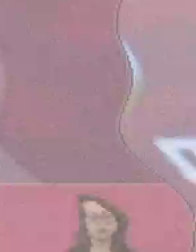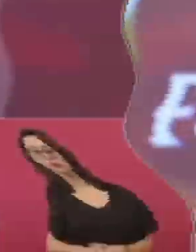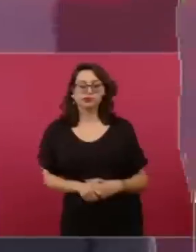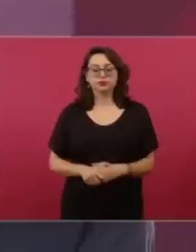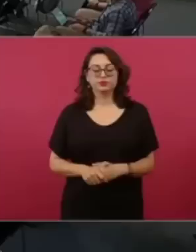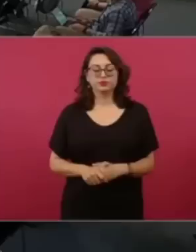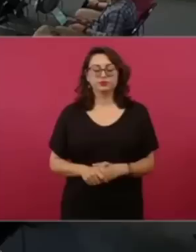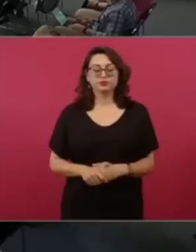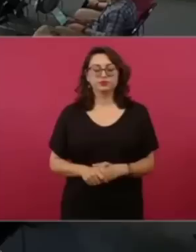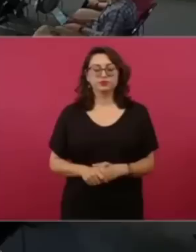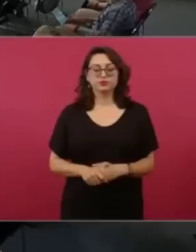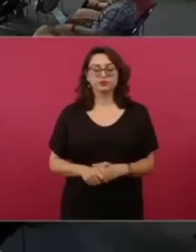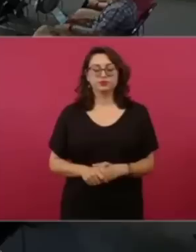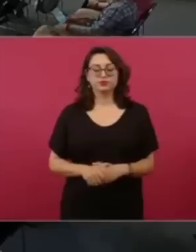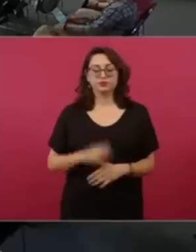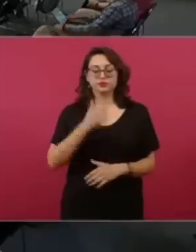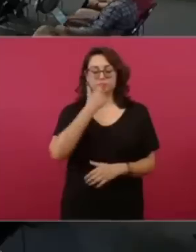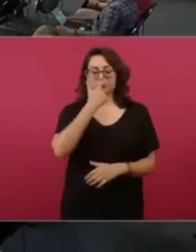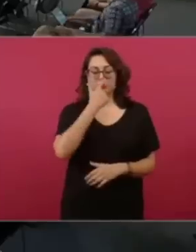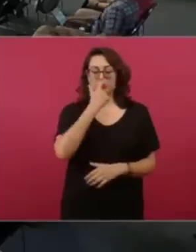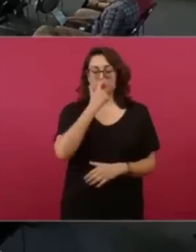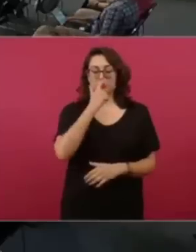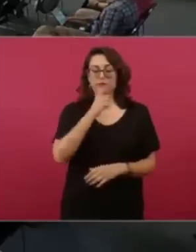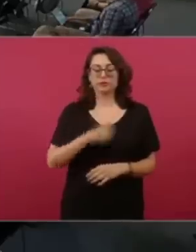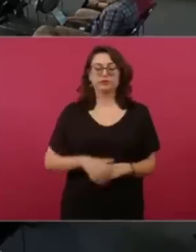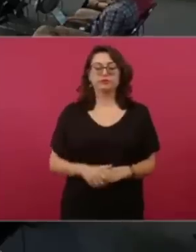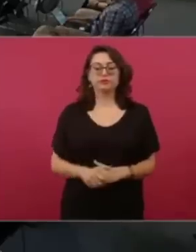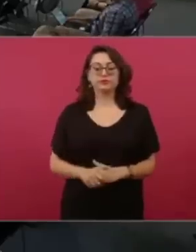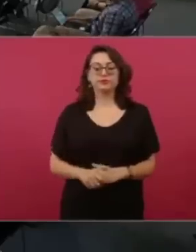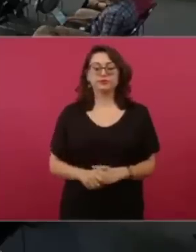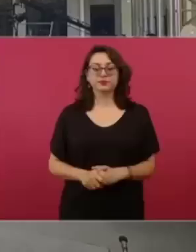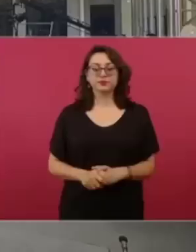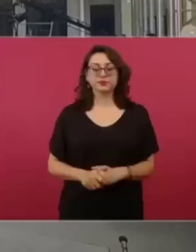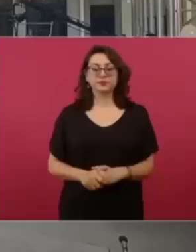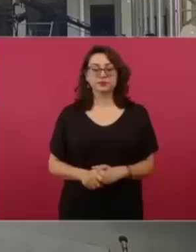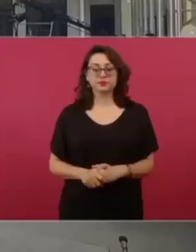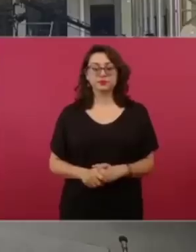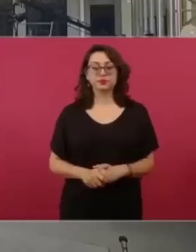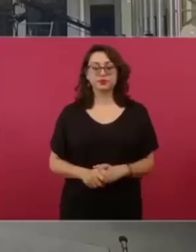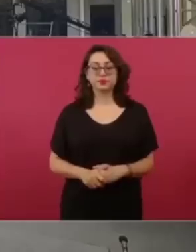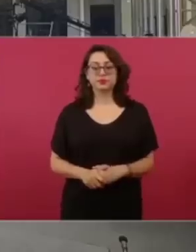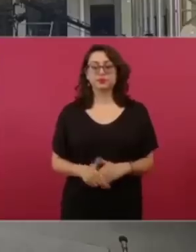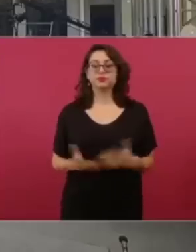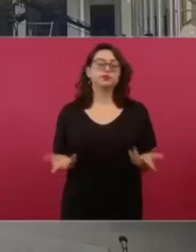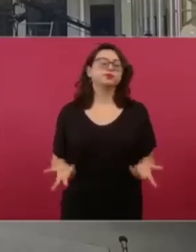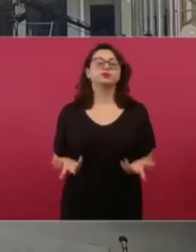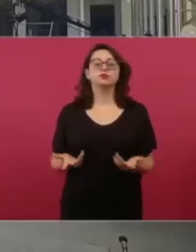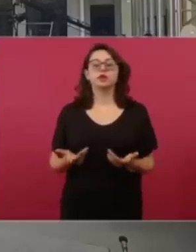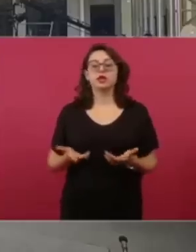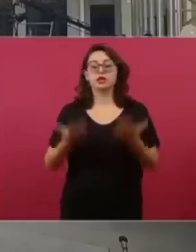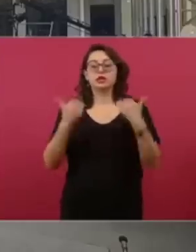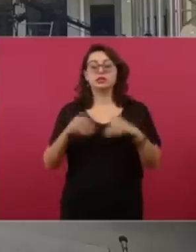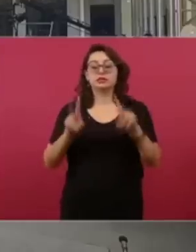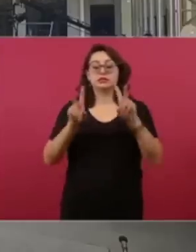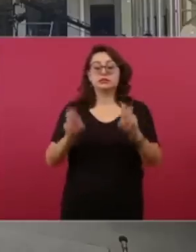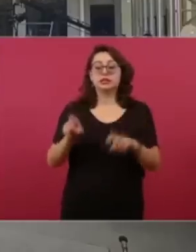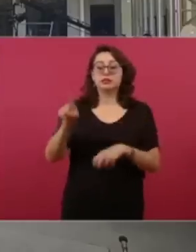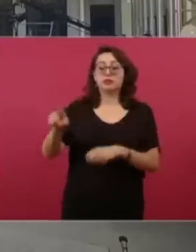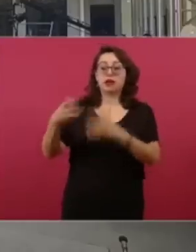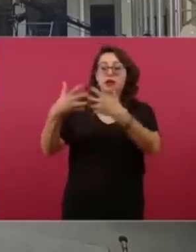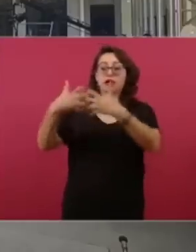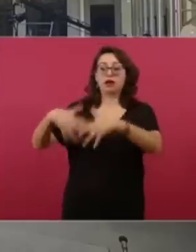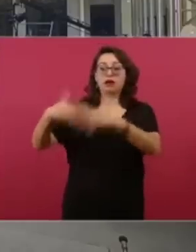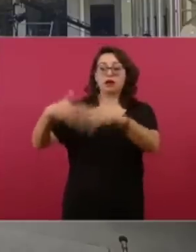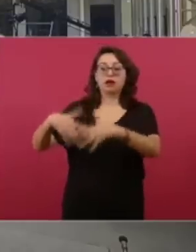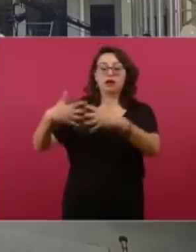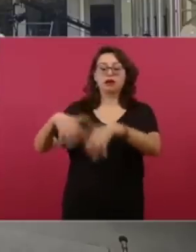Pues y siguiendo, como menciona el proyecto de nación, algo tan importante como es la refinería de Dos Bocas, ¿sigue en pie que